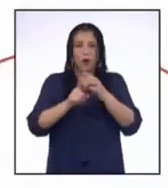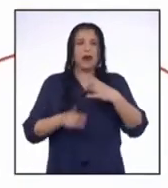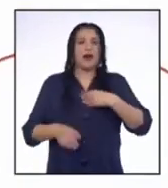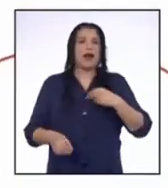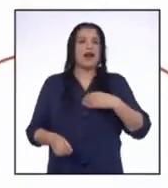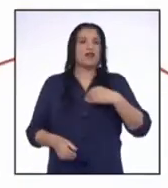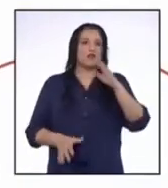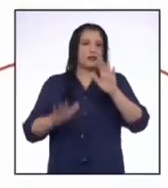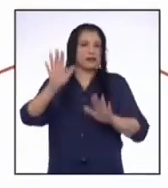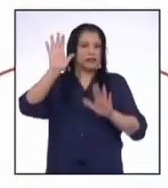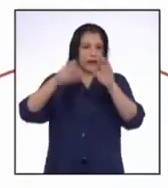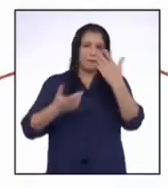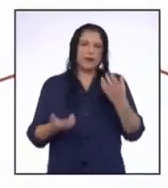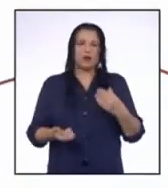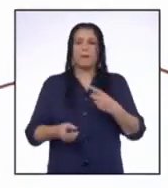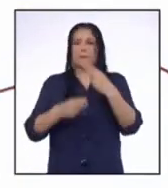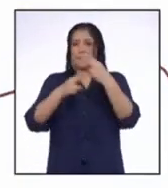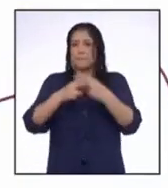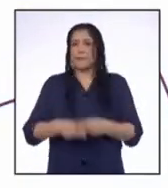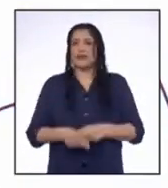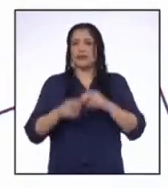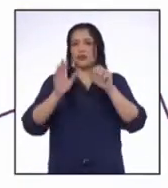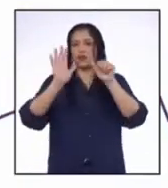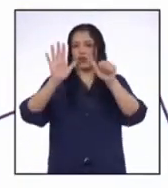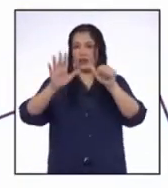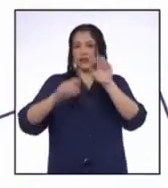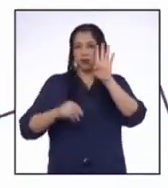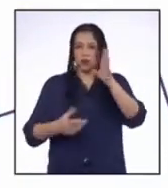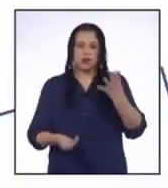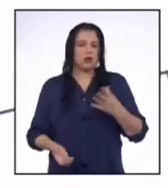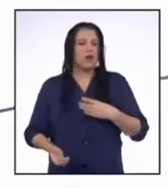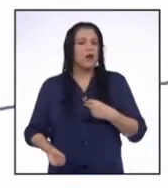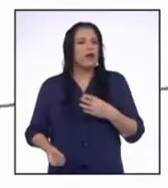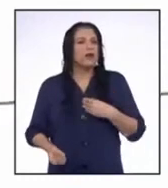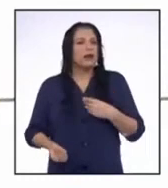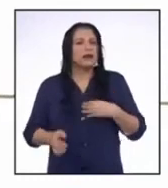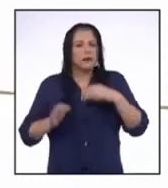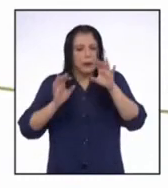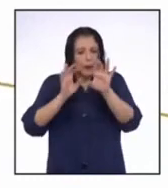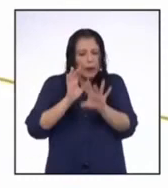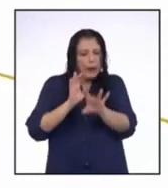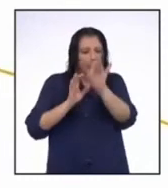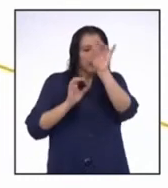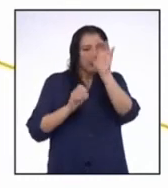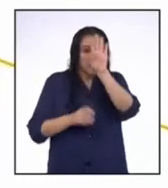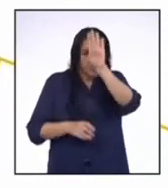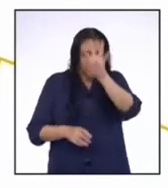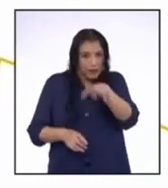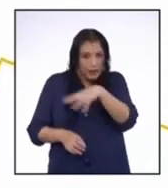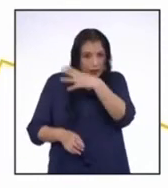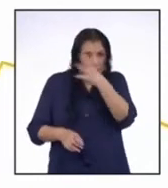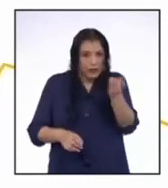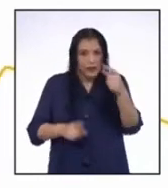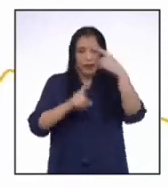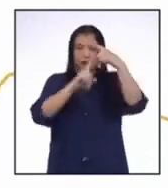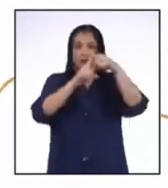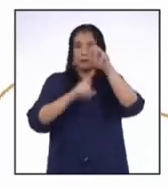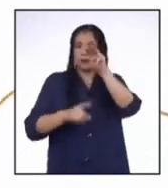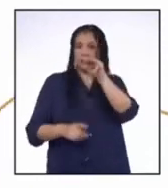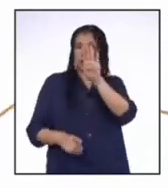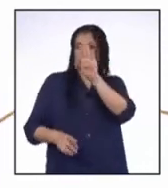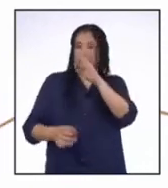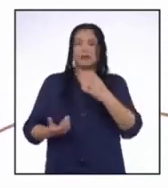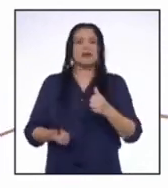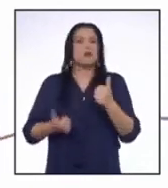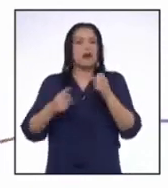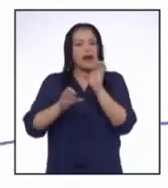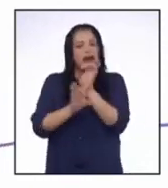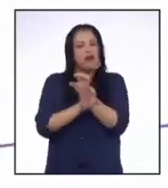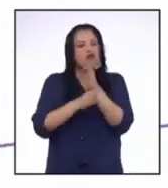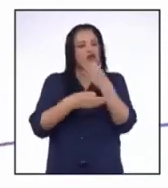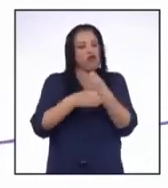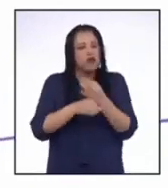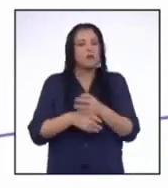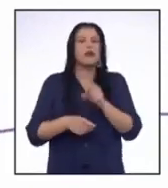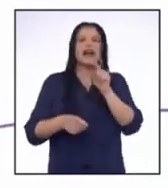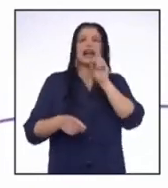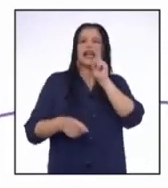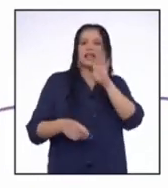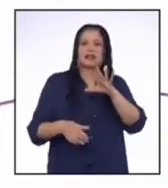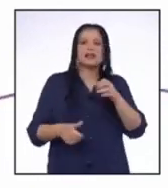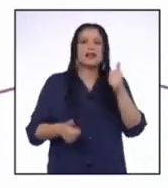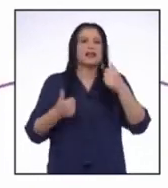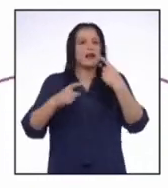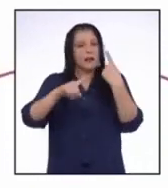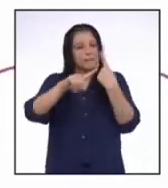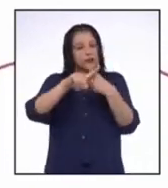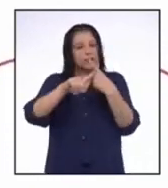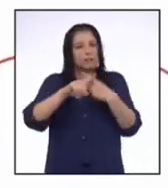pesa 64 kilogramos. De acuerdo a su edad, seleccioné de la tabla de la tasa metabólica basal la fórmula que indica que se